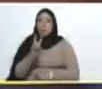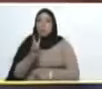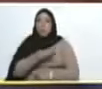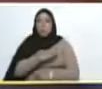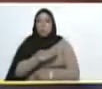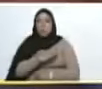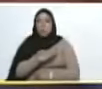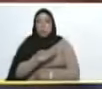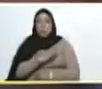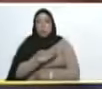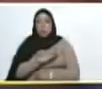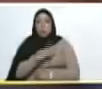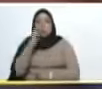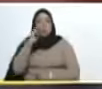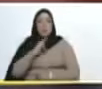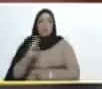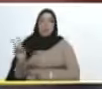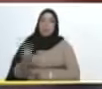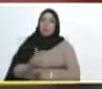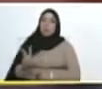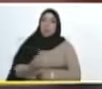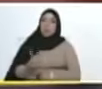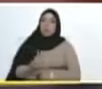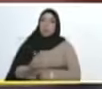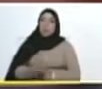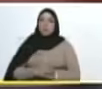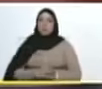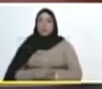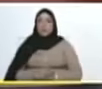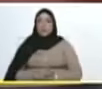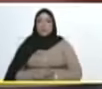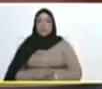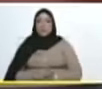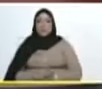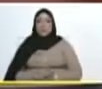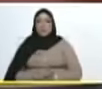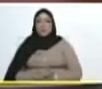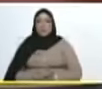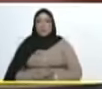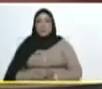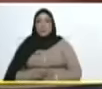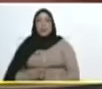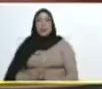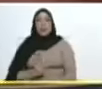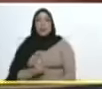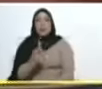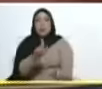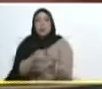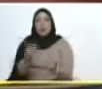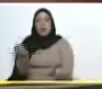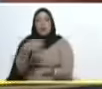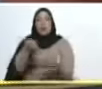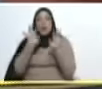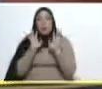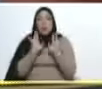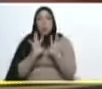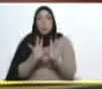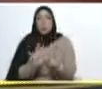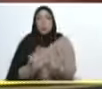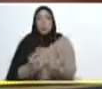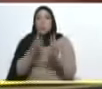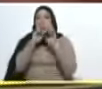territorio de la República Bolivariana de Venezuela. Con una participación masiva y